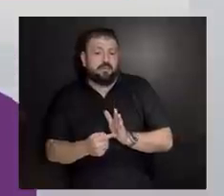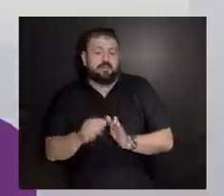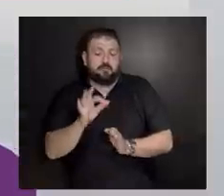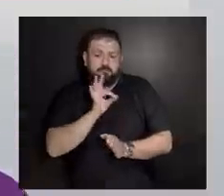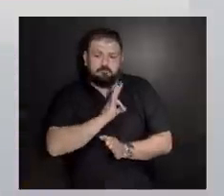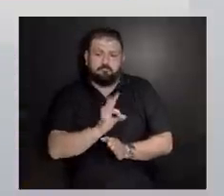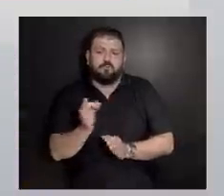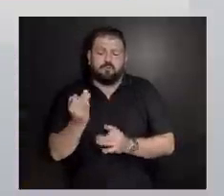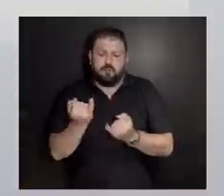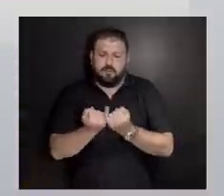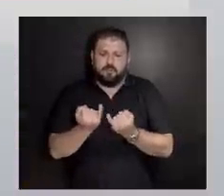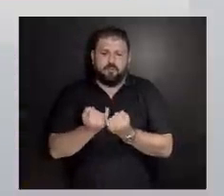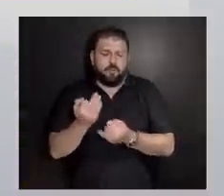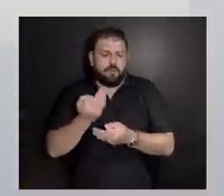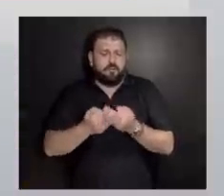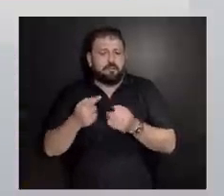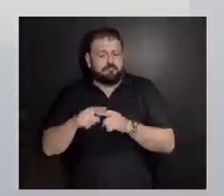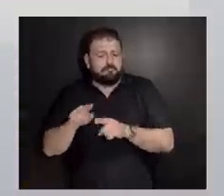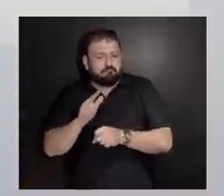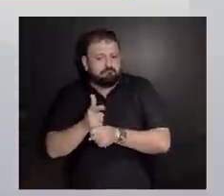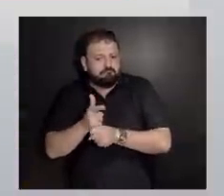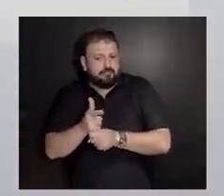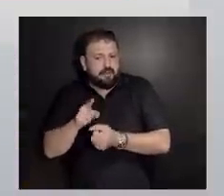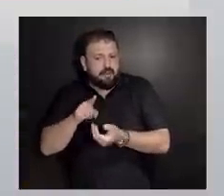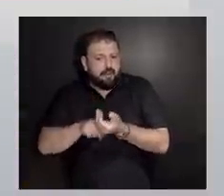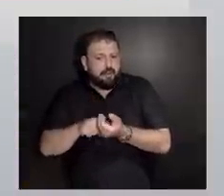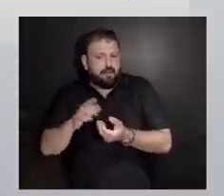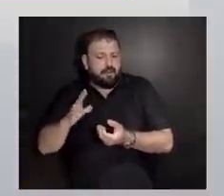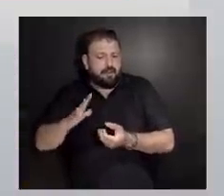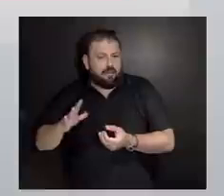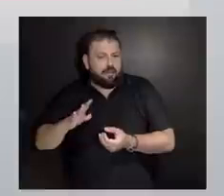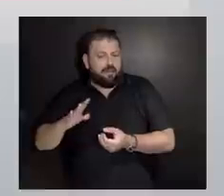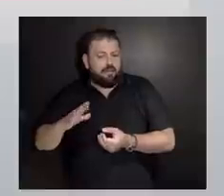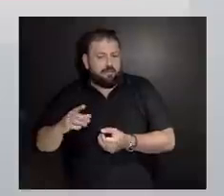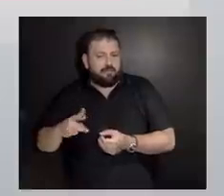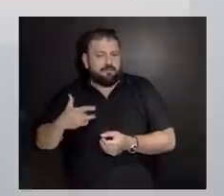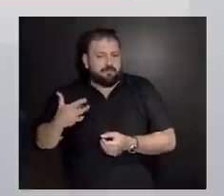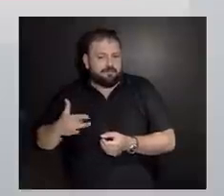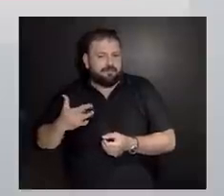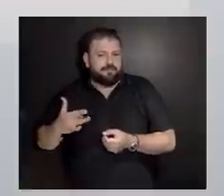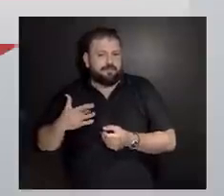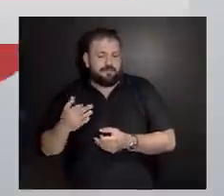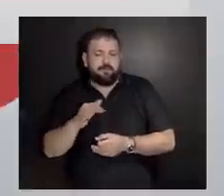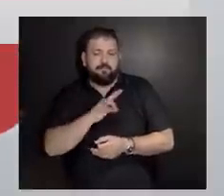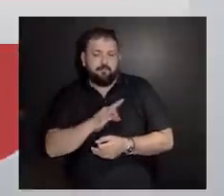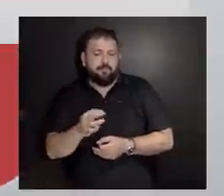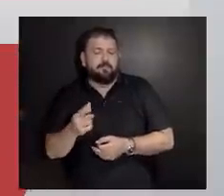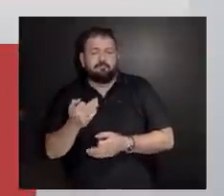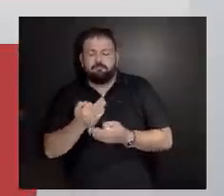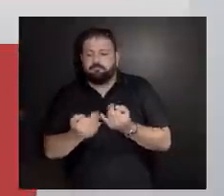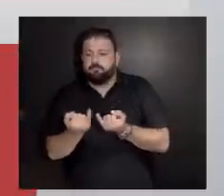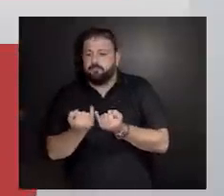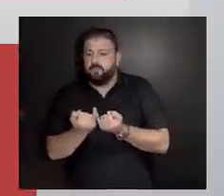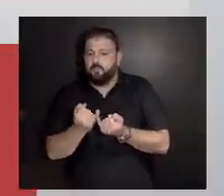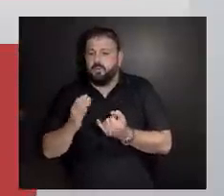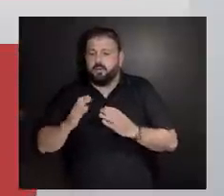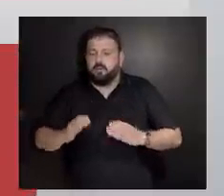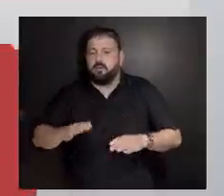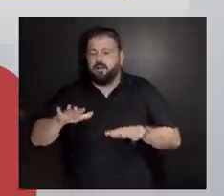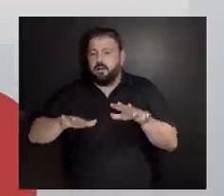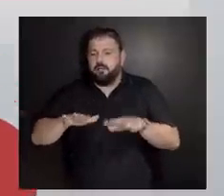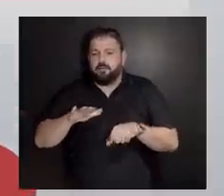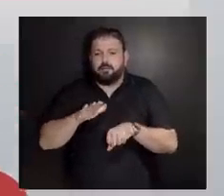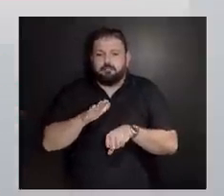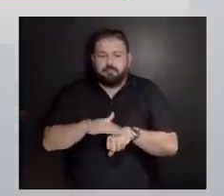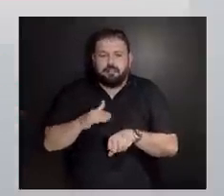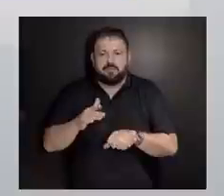haber la presencia también de síntomas, pero por esta característica de que hay marcadores de autoinmunidad, de que es más lento y de